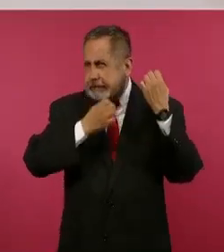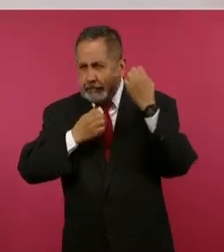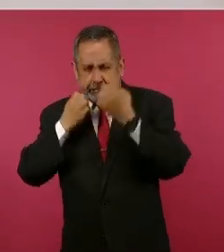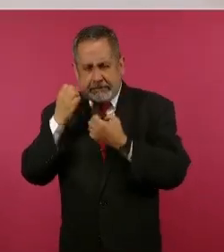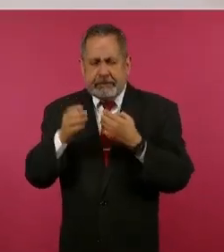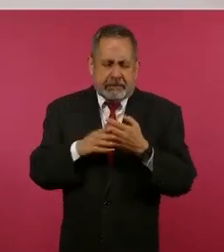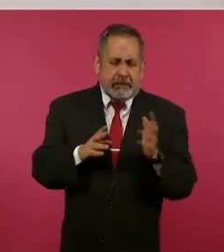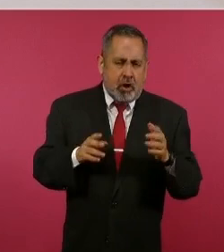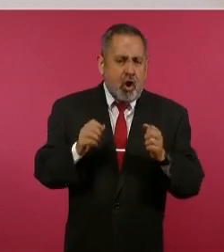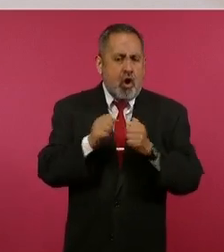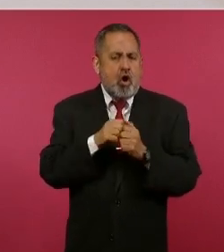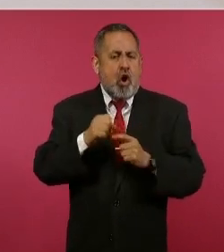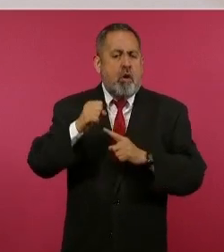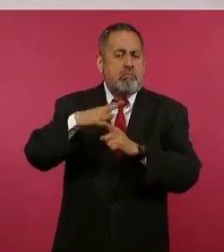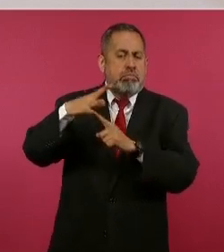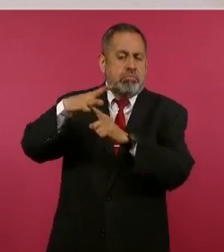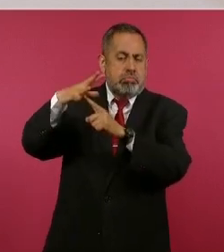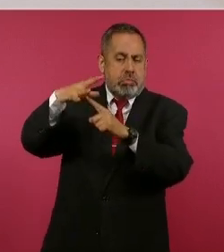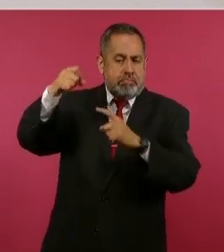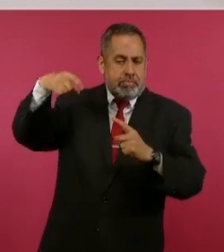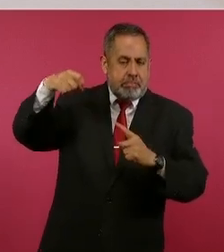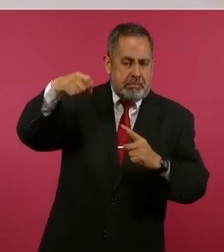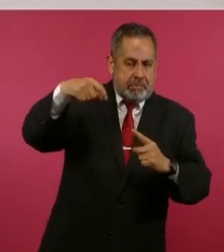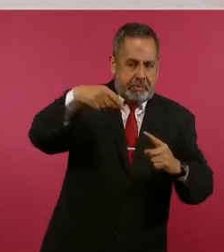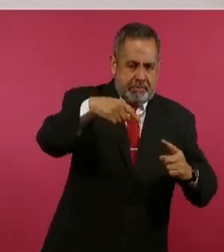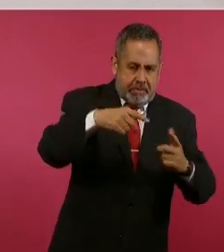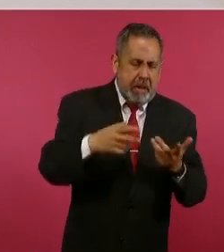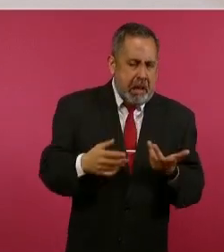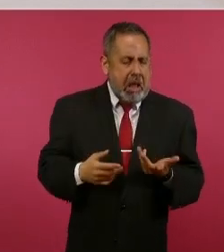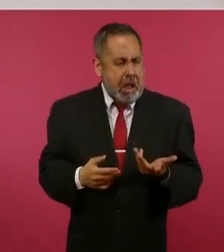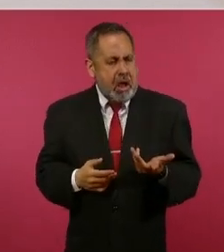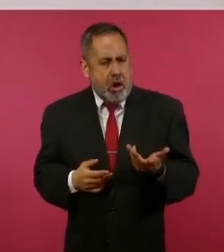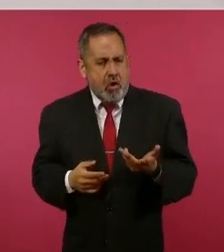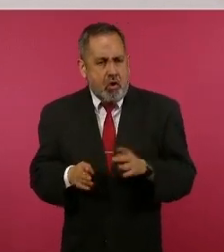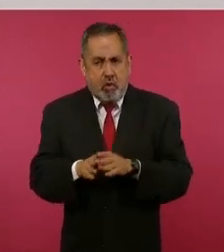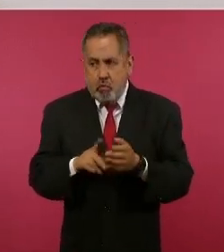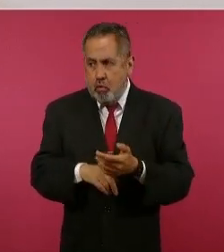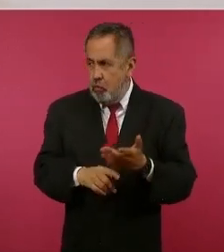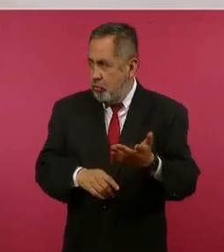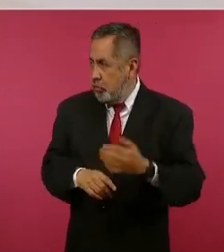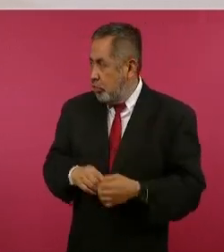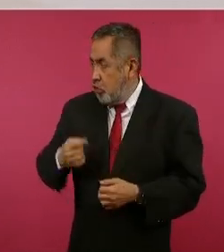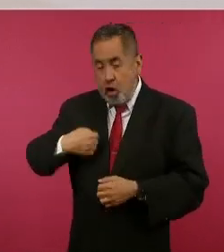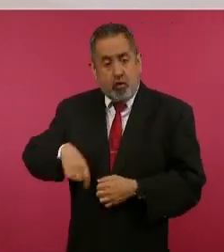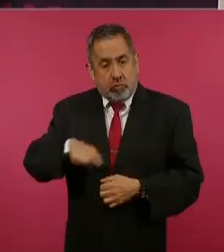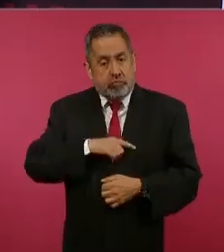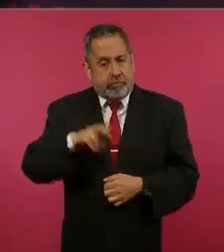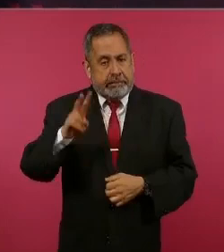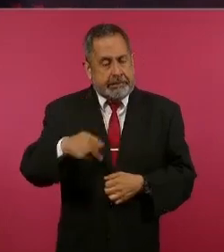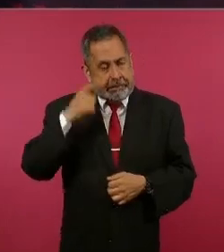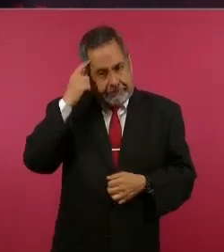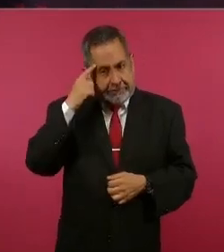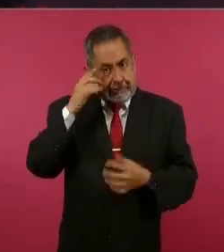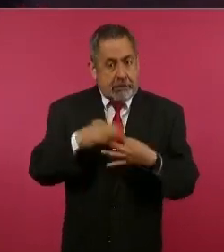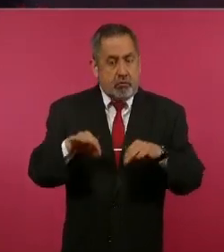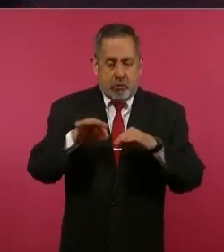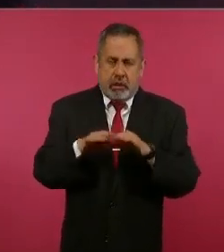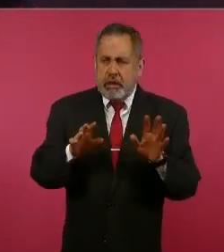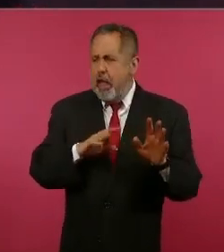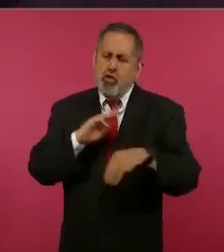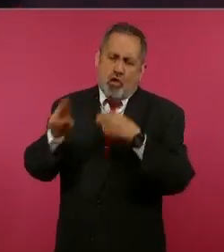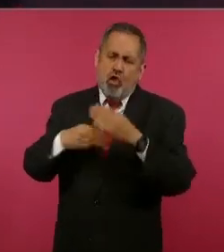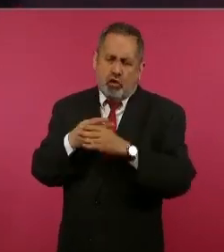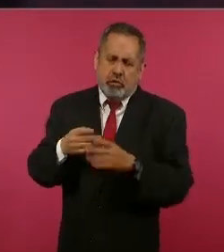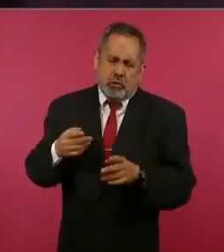mediante satélites. A nosotros nos importa mucho, y yo creo que esto es general,